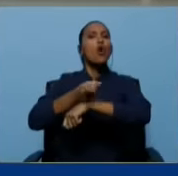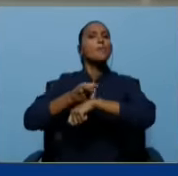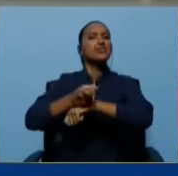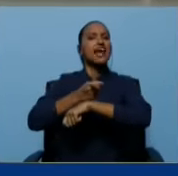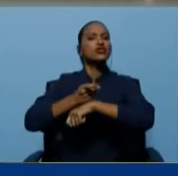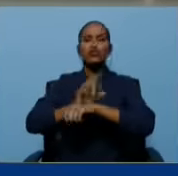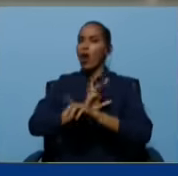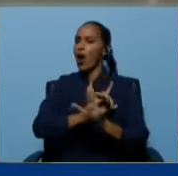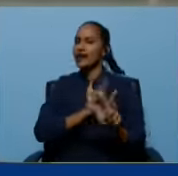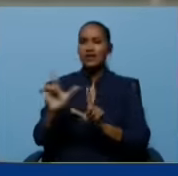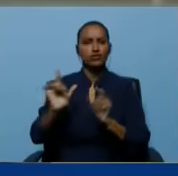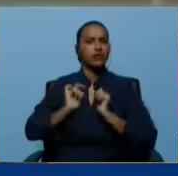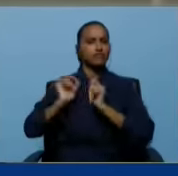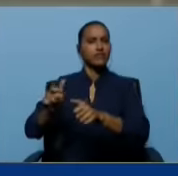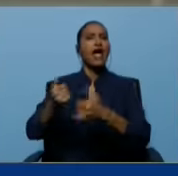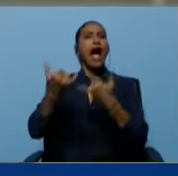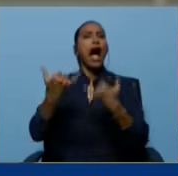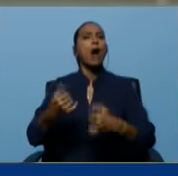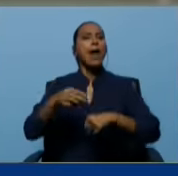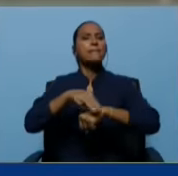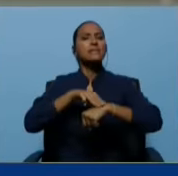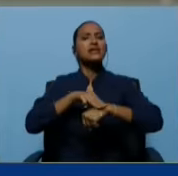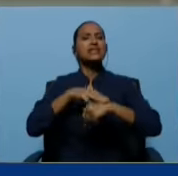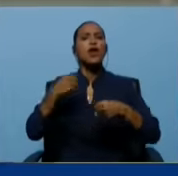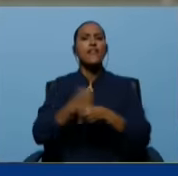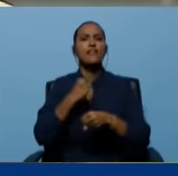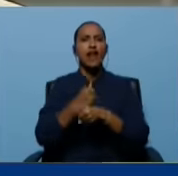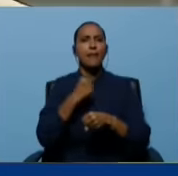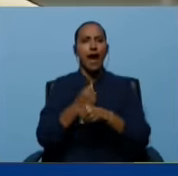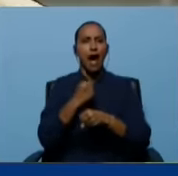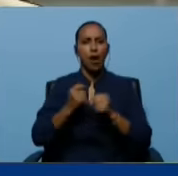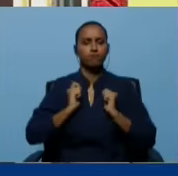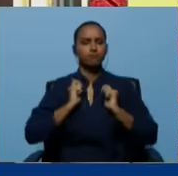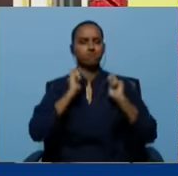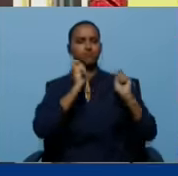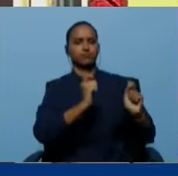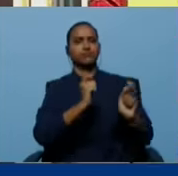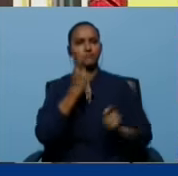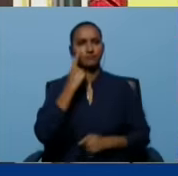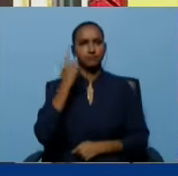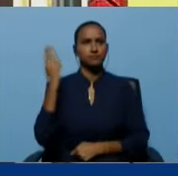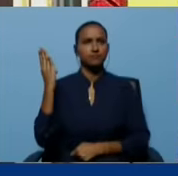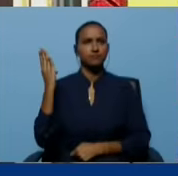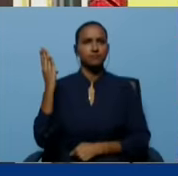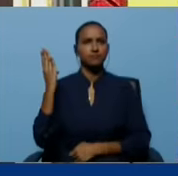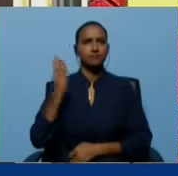al Ministerio del Trabajo. Muchas gracias, Alexis Corredor, compañero.